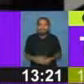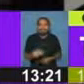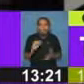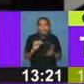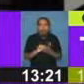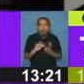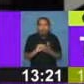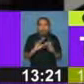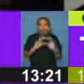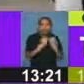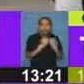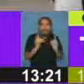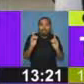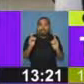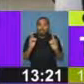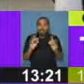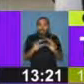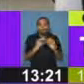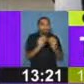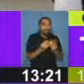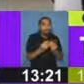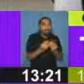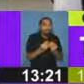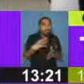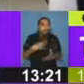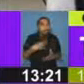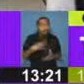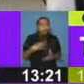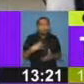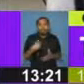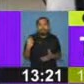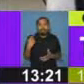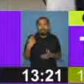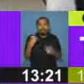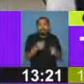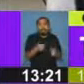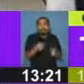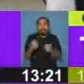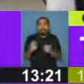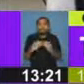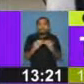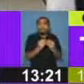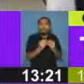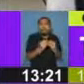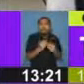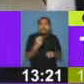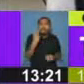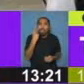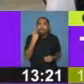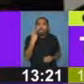así que ya estamos entregando vamos a entregar un total de6